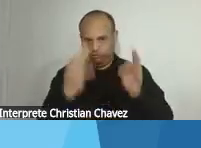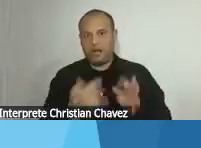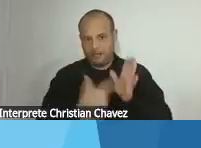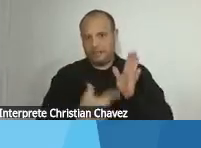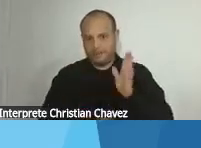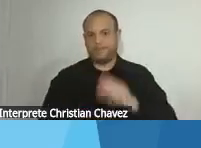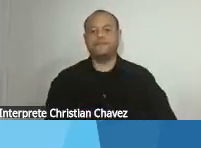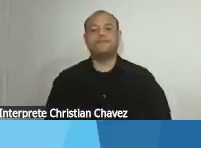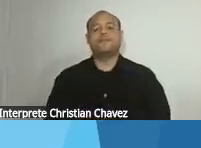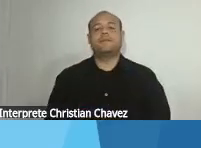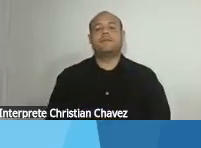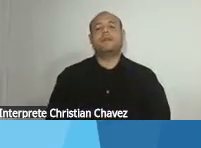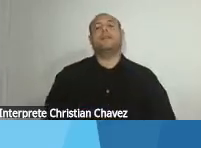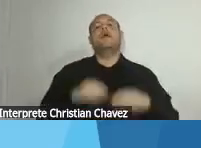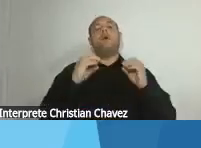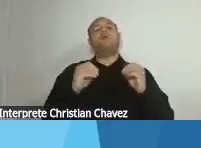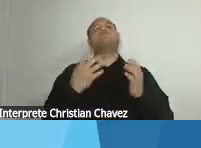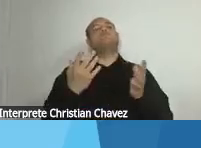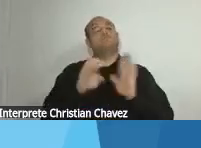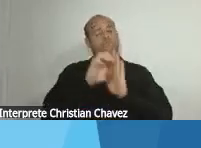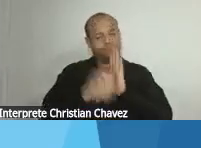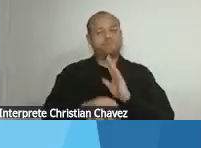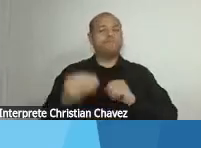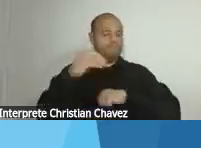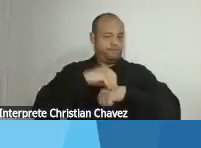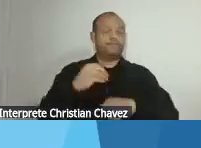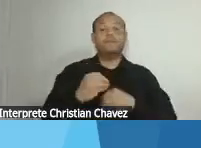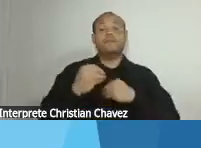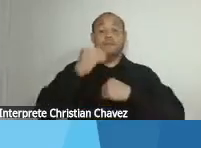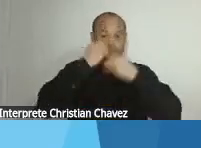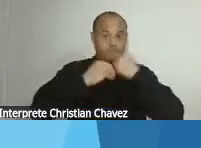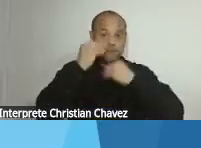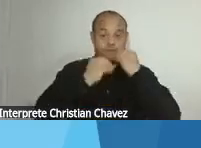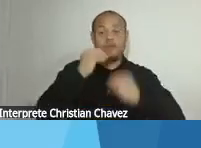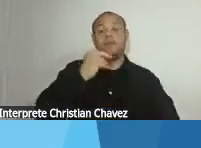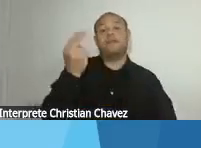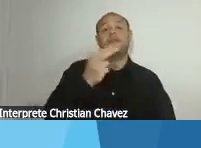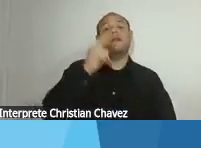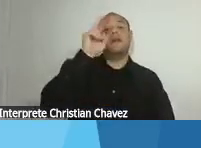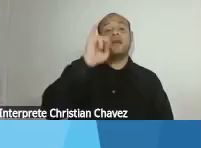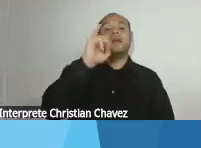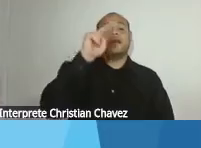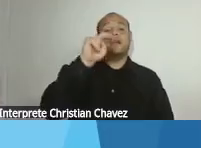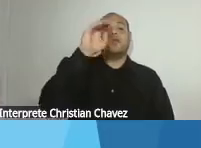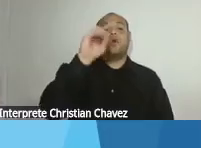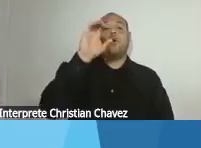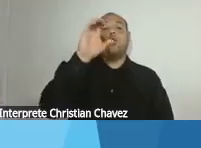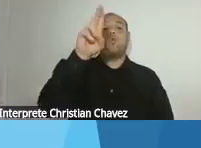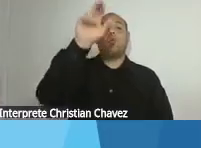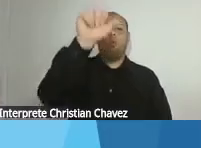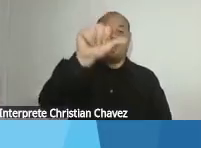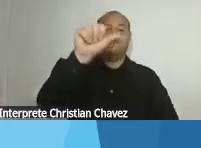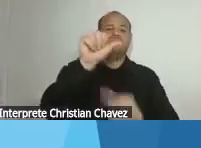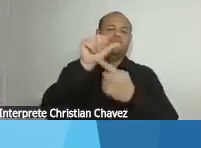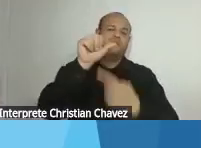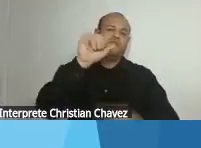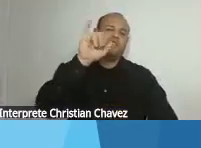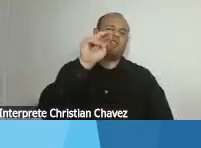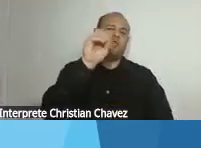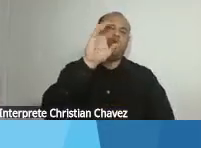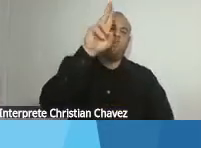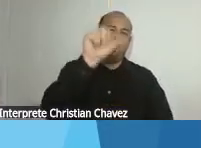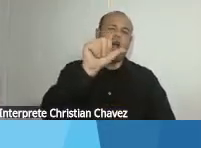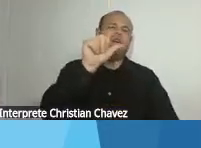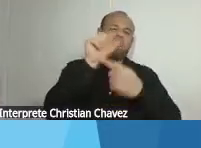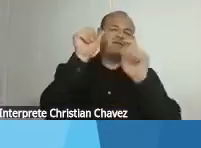También la alimentación tiene que ser inocua, ¿sí? ¿A qué nos referimos con inocua? A que el alimento pues